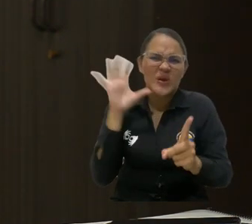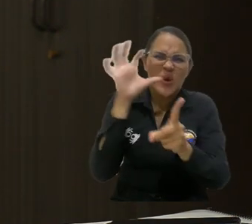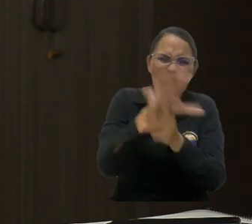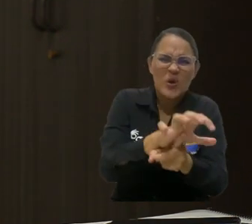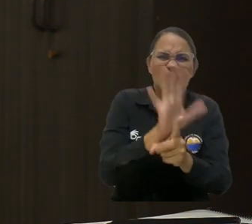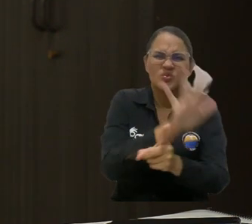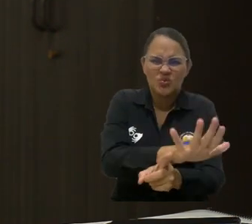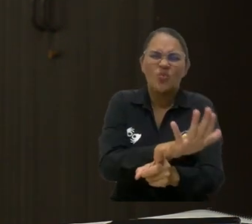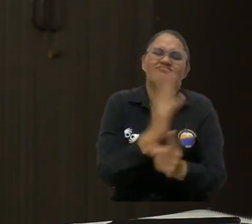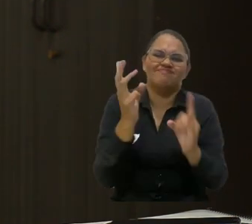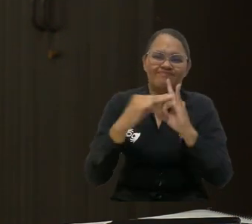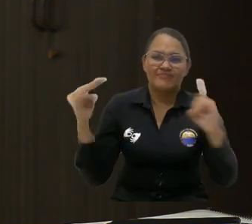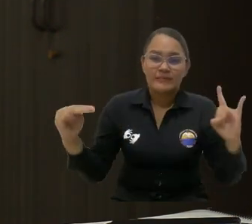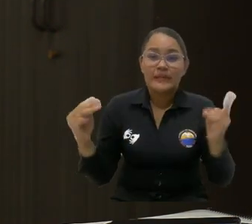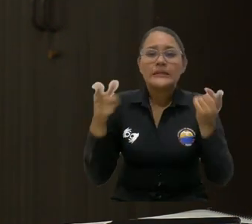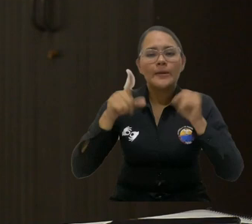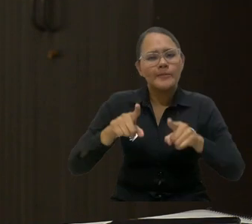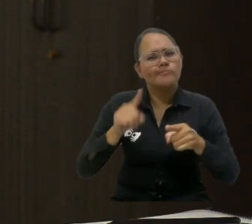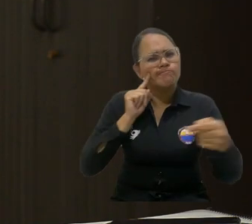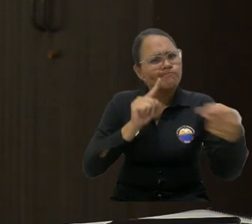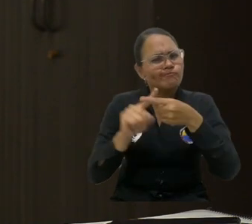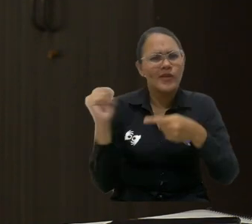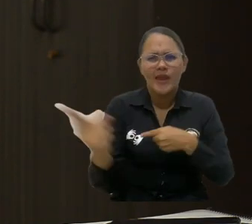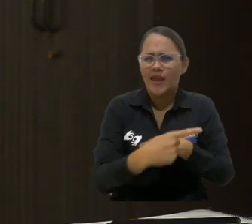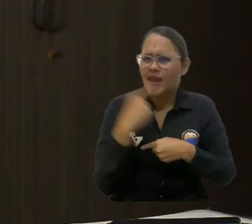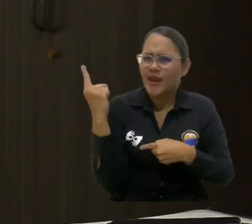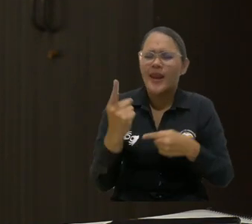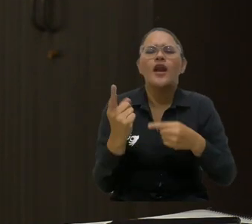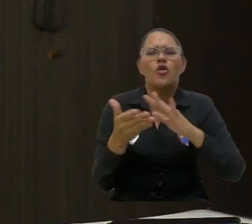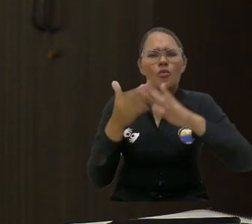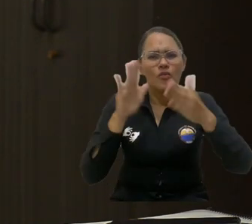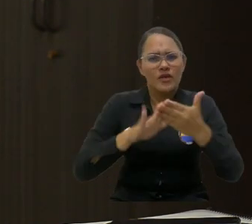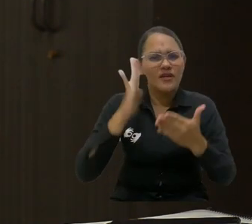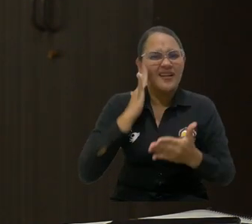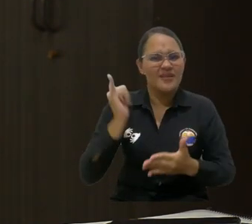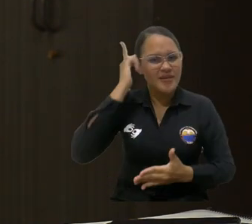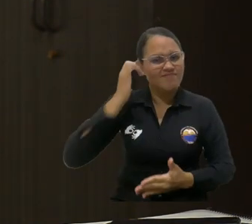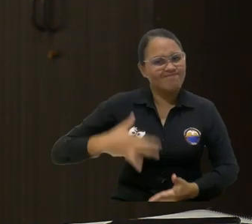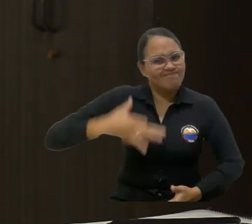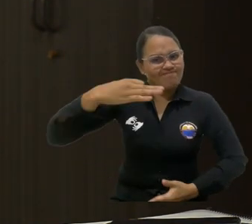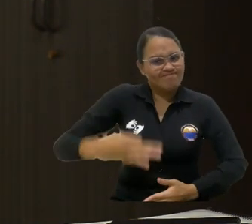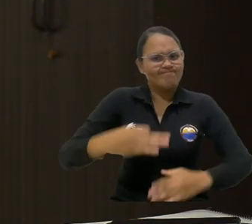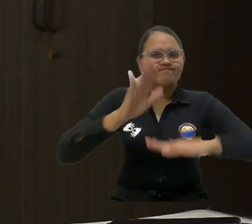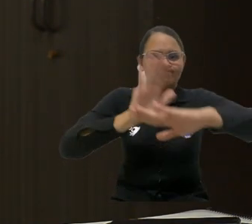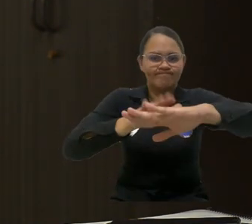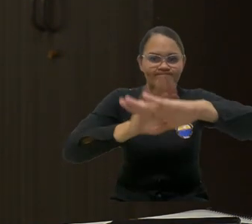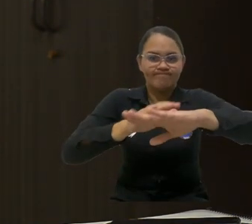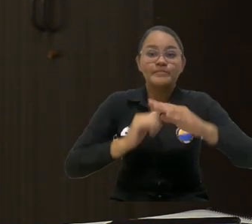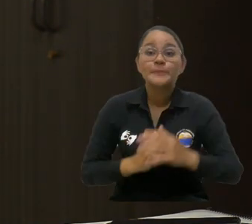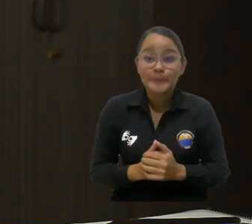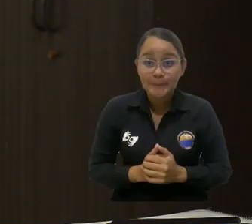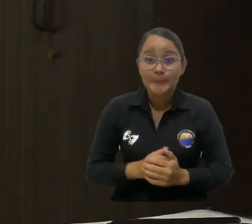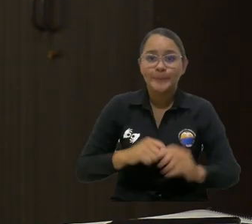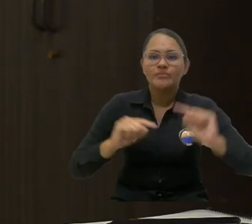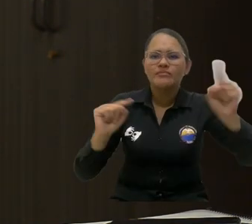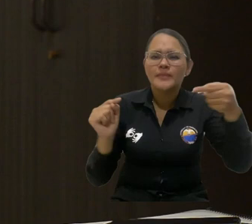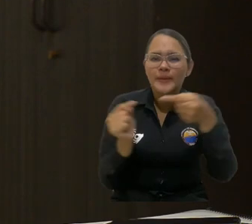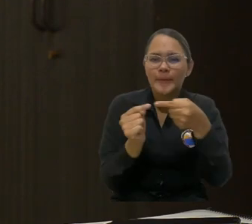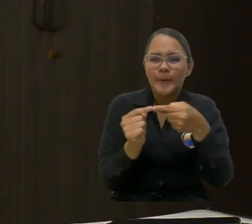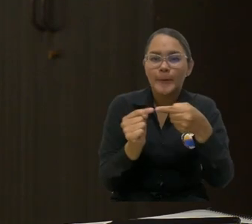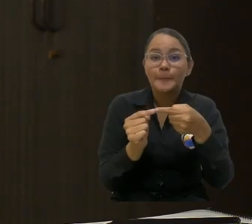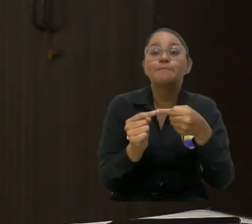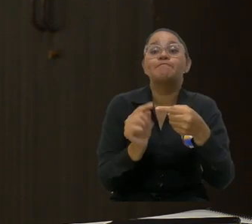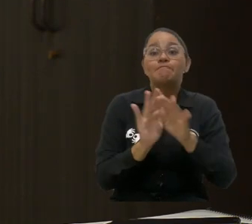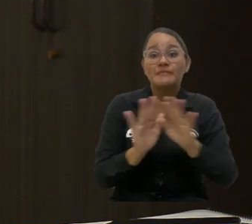en el entorno universitario y garantizar la dignidad de la comunidad académica, se permite informar lo siguiente.